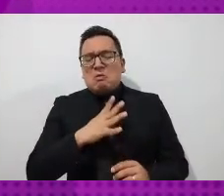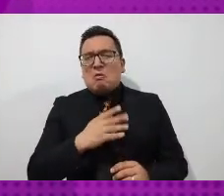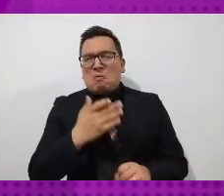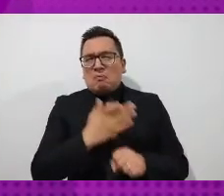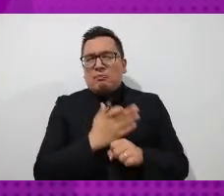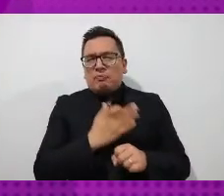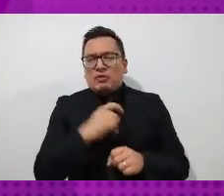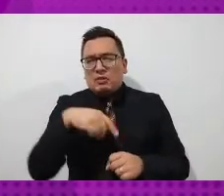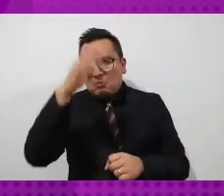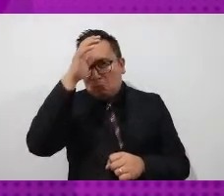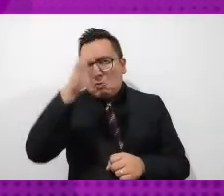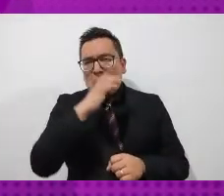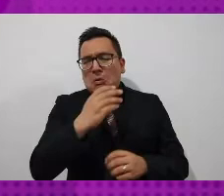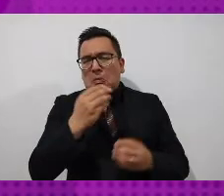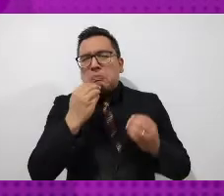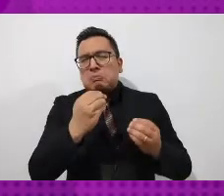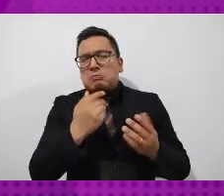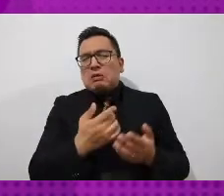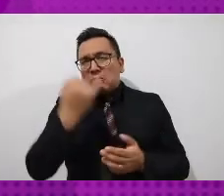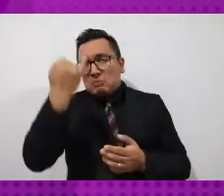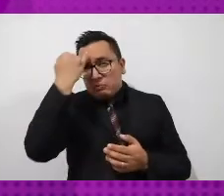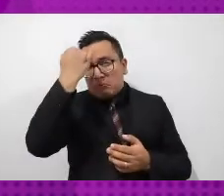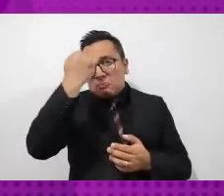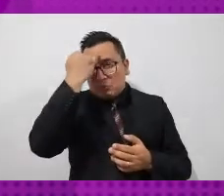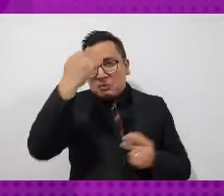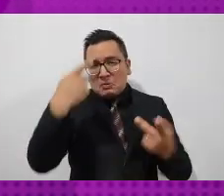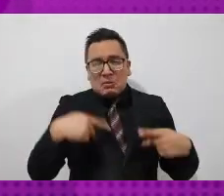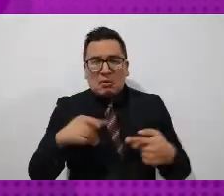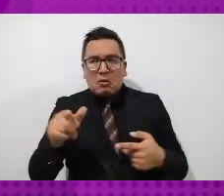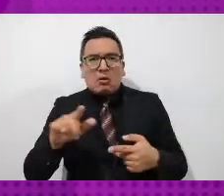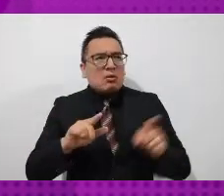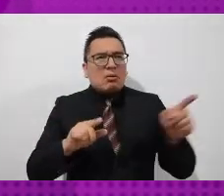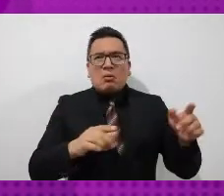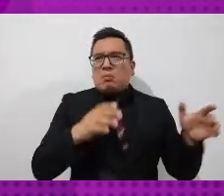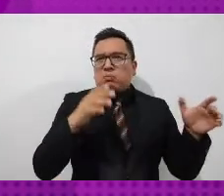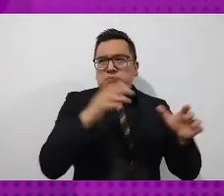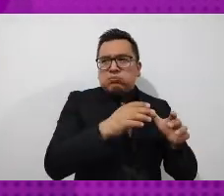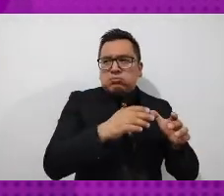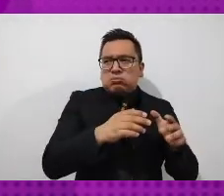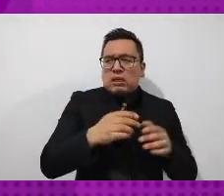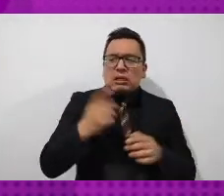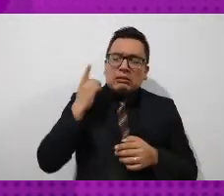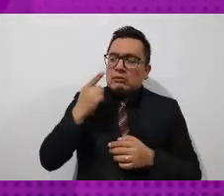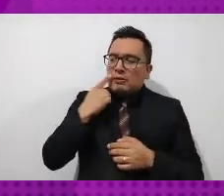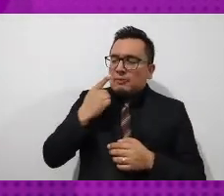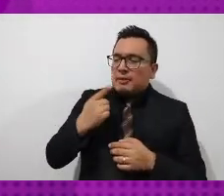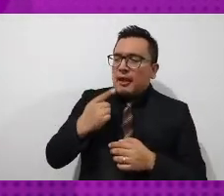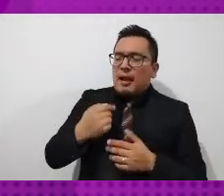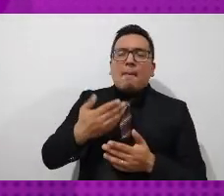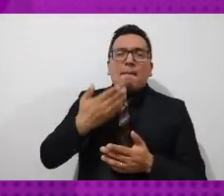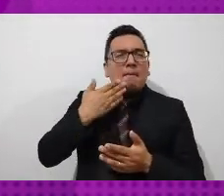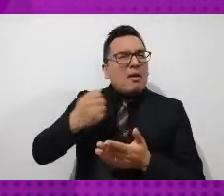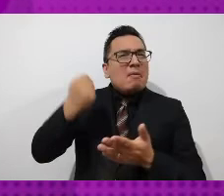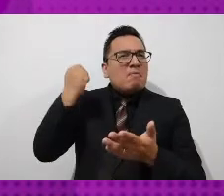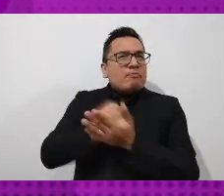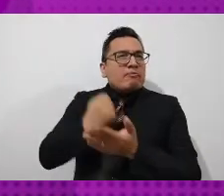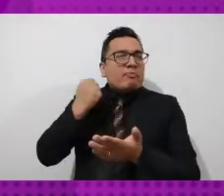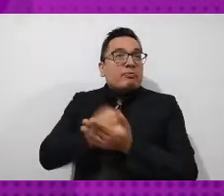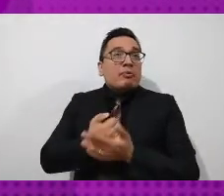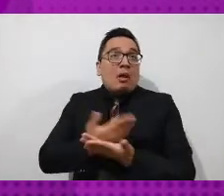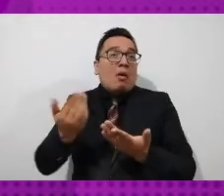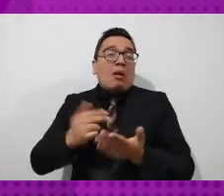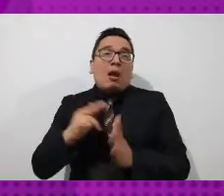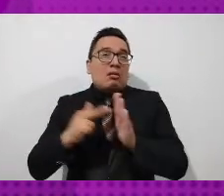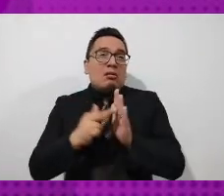iniciativas ciudadanas que han sido aprobadas por el Congreso del Estado y que actualmente forman parte de nuestro marco jurídico